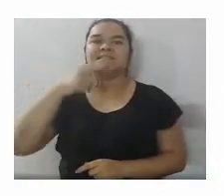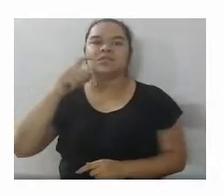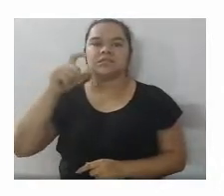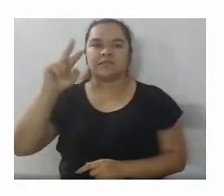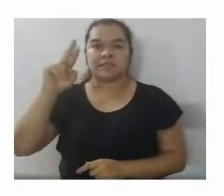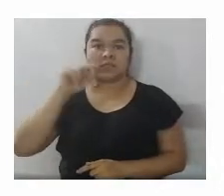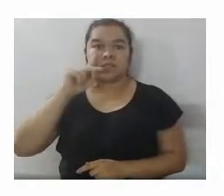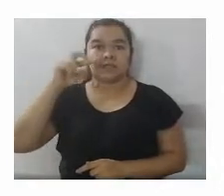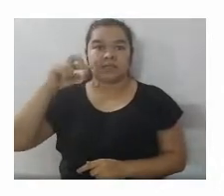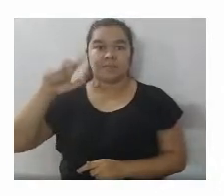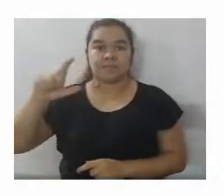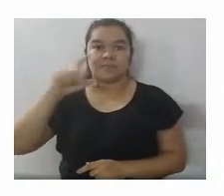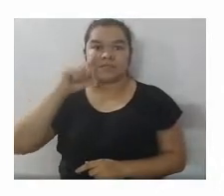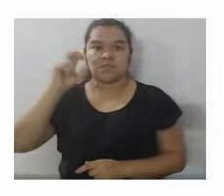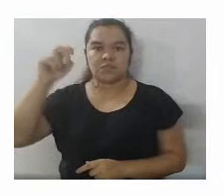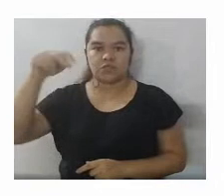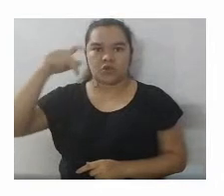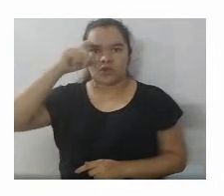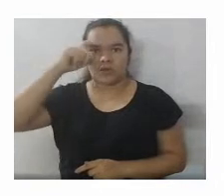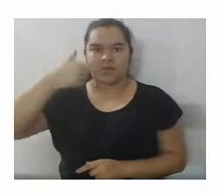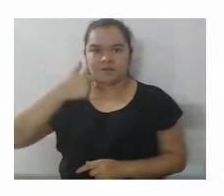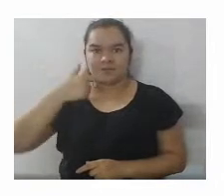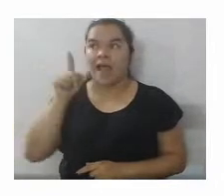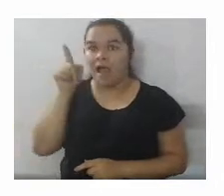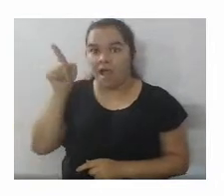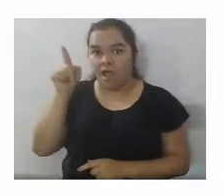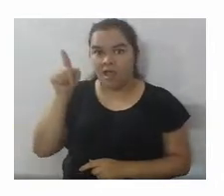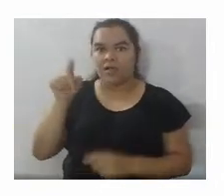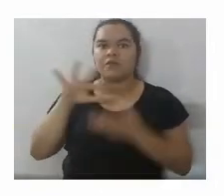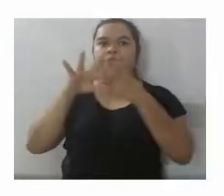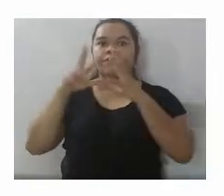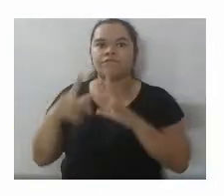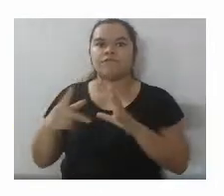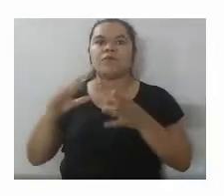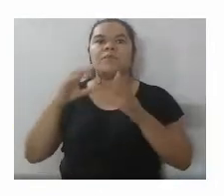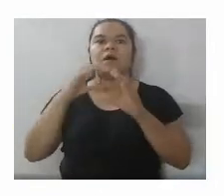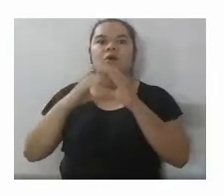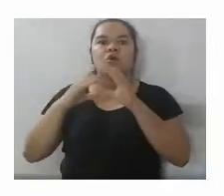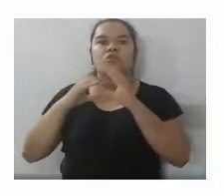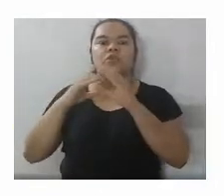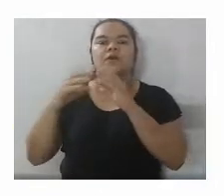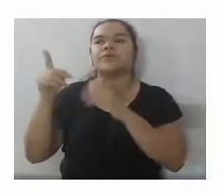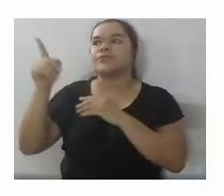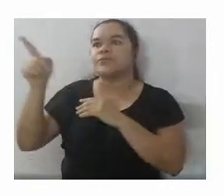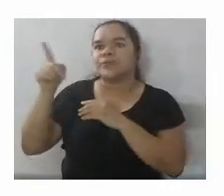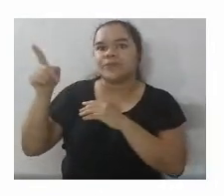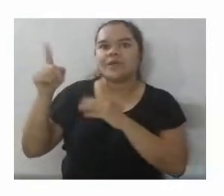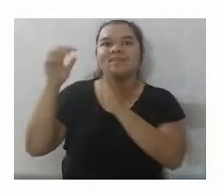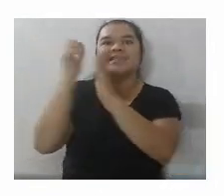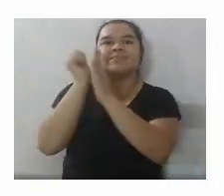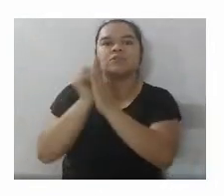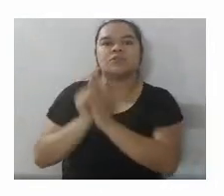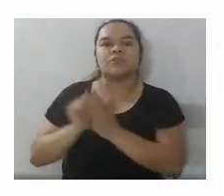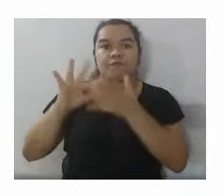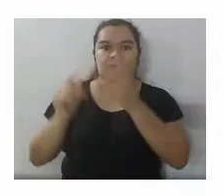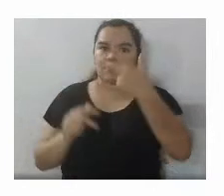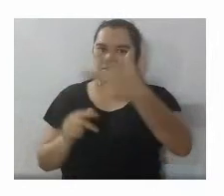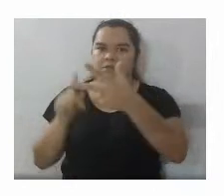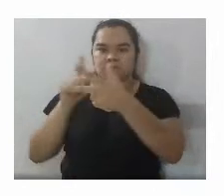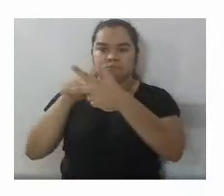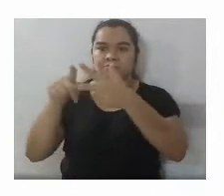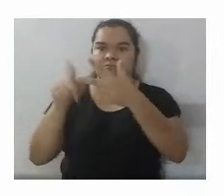yo les voy a mostrar, este es el primero y los otros dos, los van a terminar en esto, ¿sí? Entonces, lo importante es que tienen que llegar